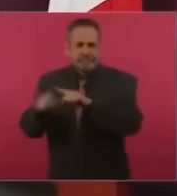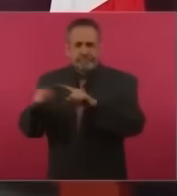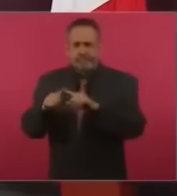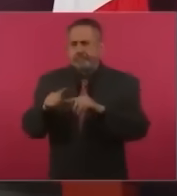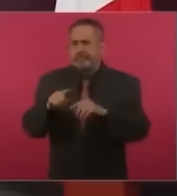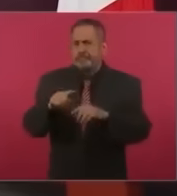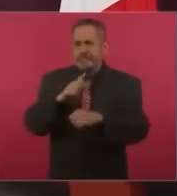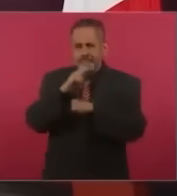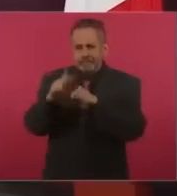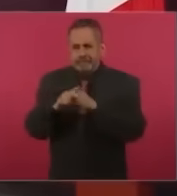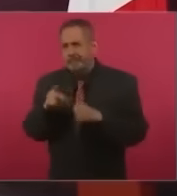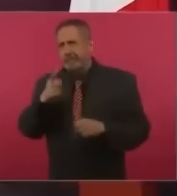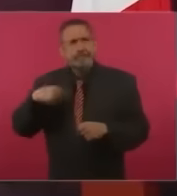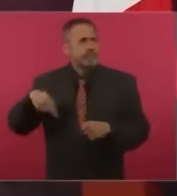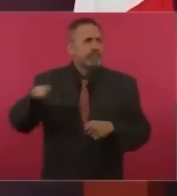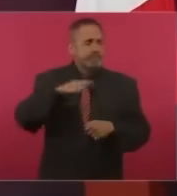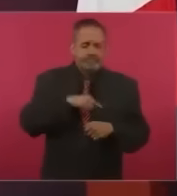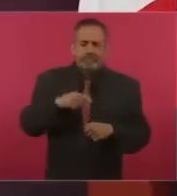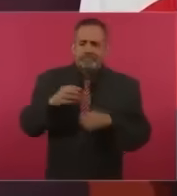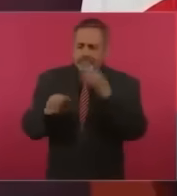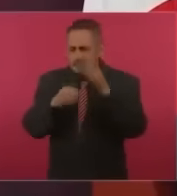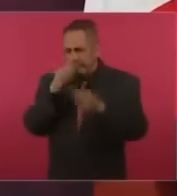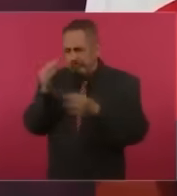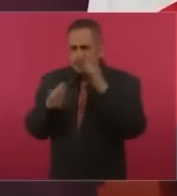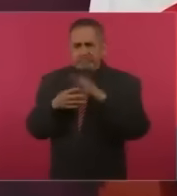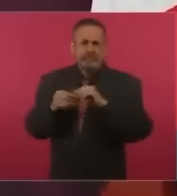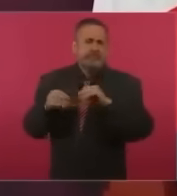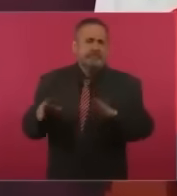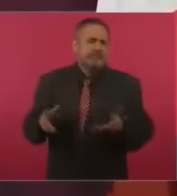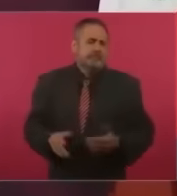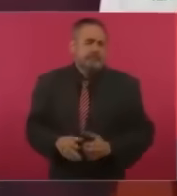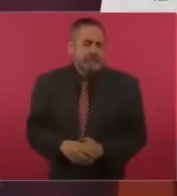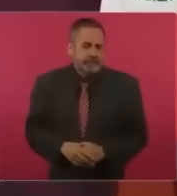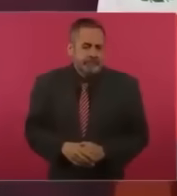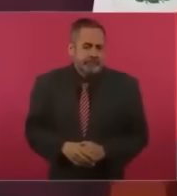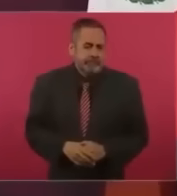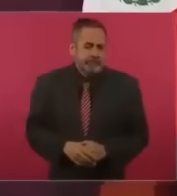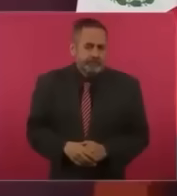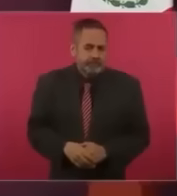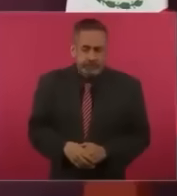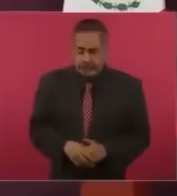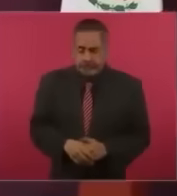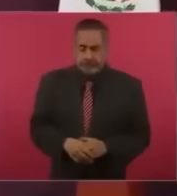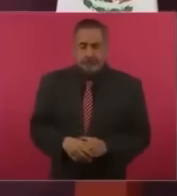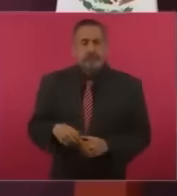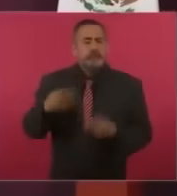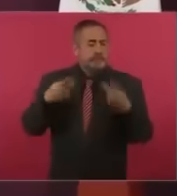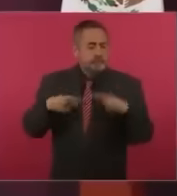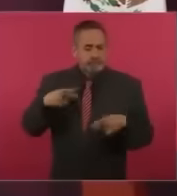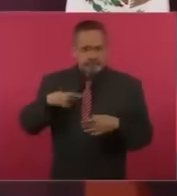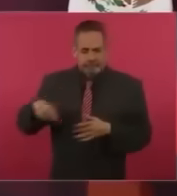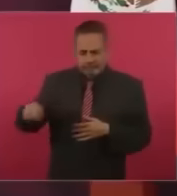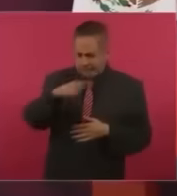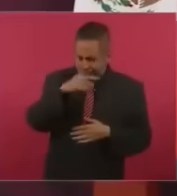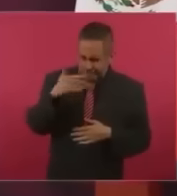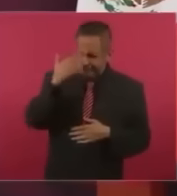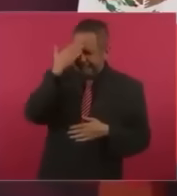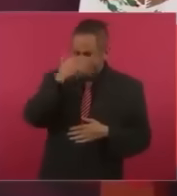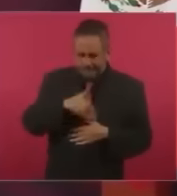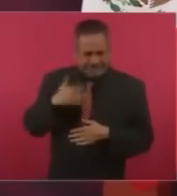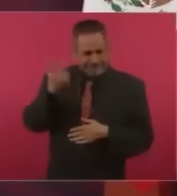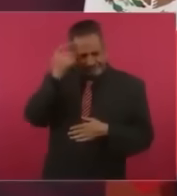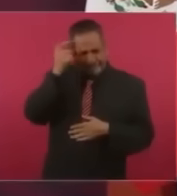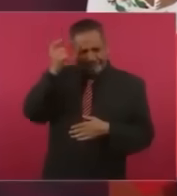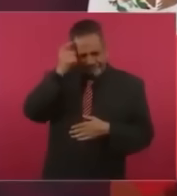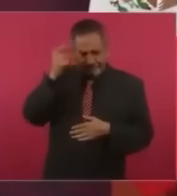la transformación y nosotros consideramos que están en contra del pueblo son representantes de la oligarquía de una minoría corrupta y